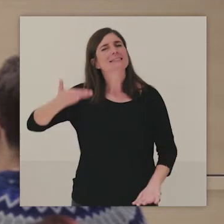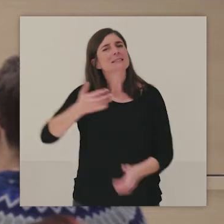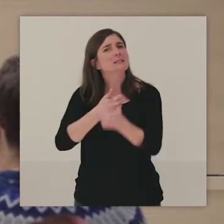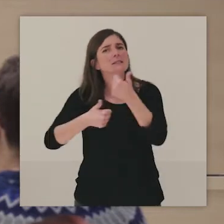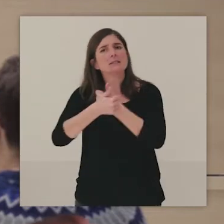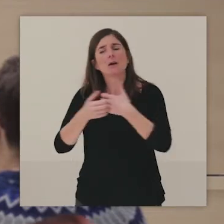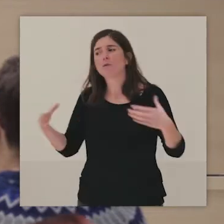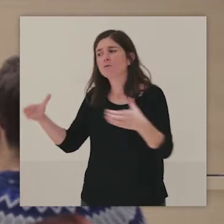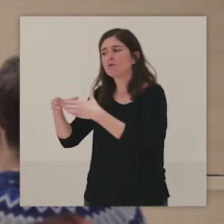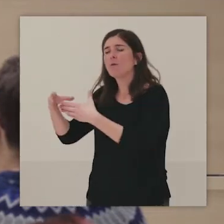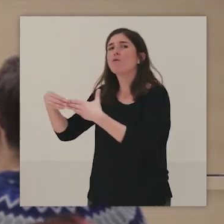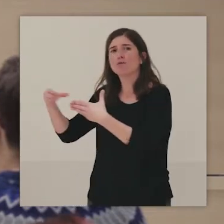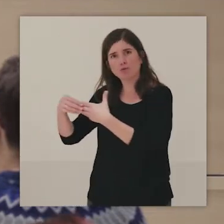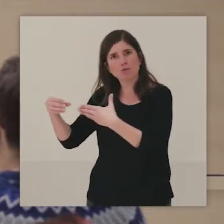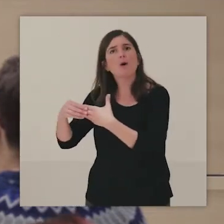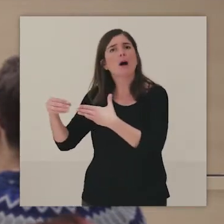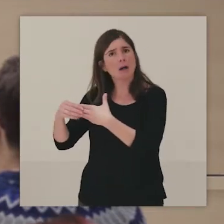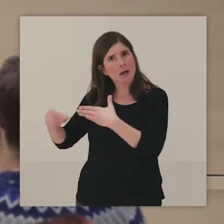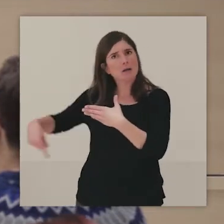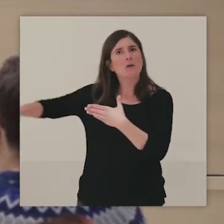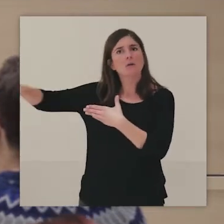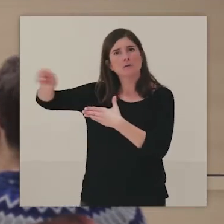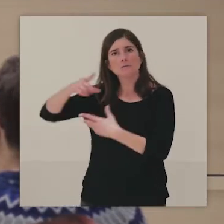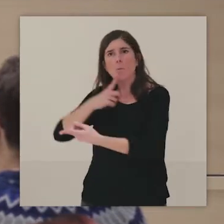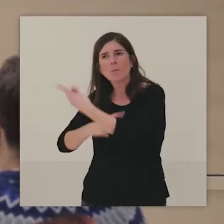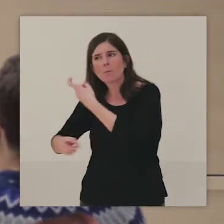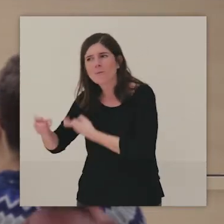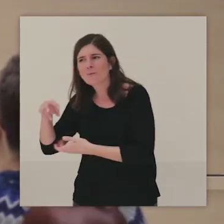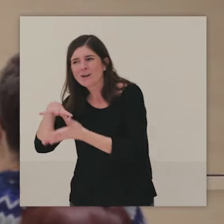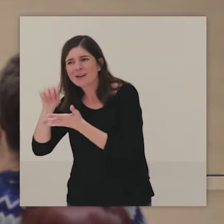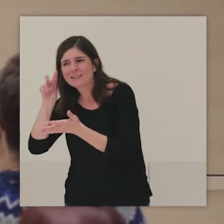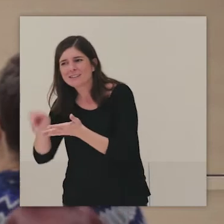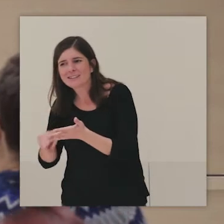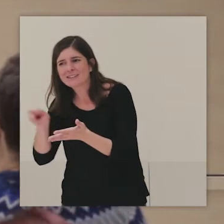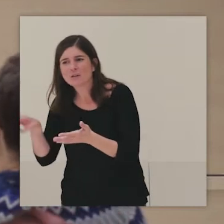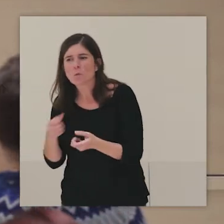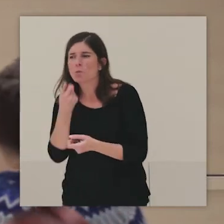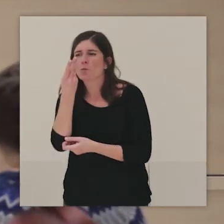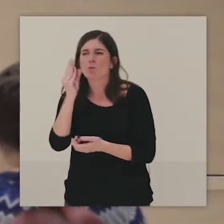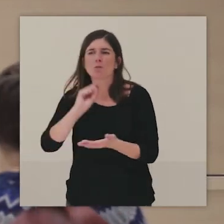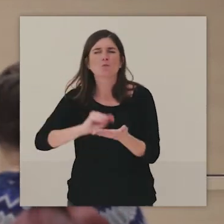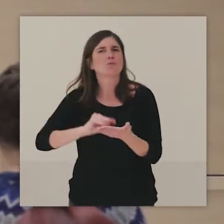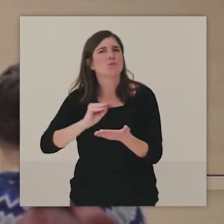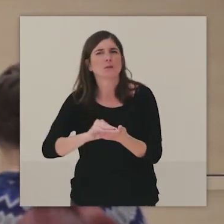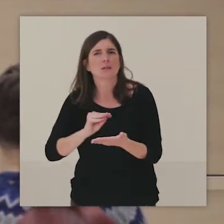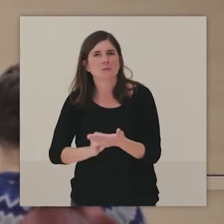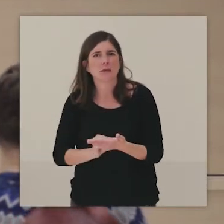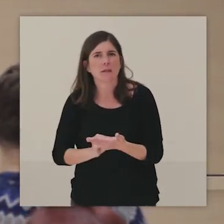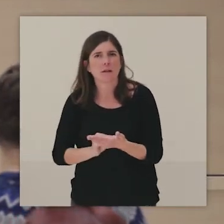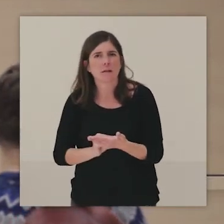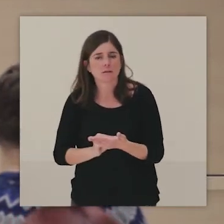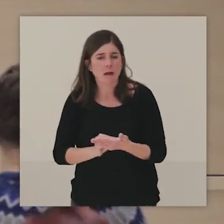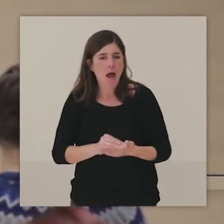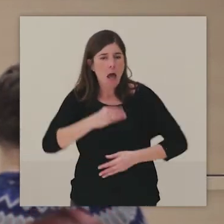¿Cuántas veces nos encontramos con soluciones de accesibilidad que no se pueden utilizar porque no se ha contado